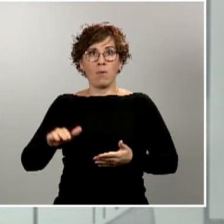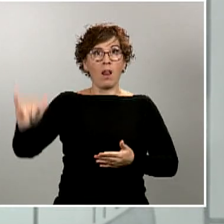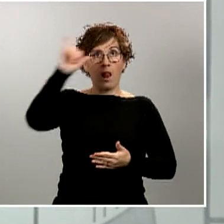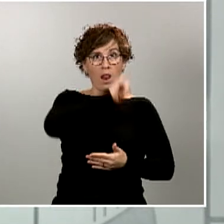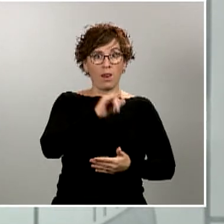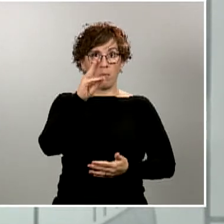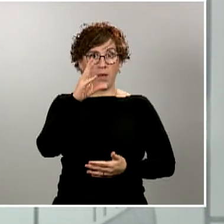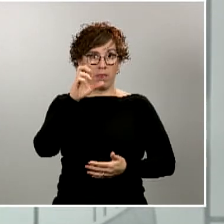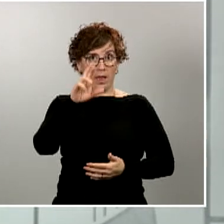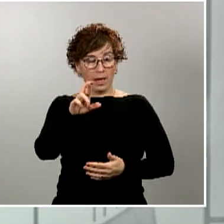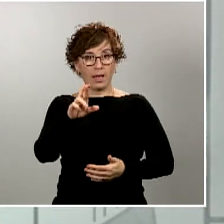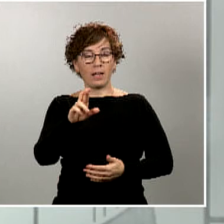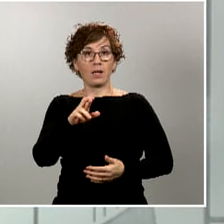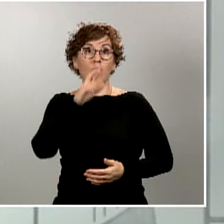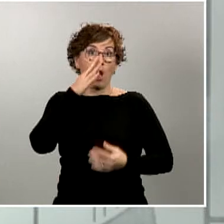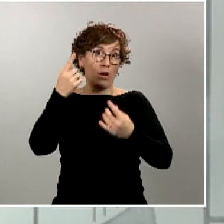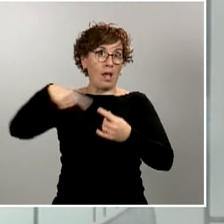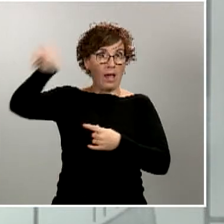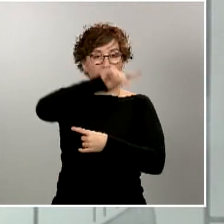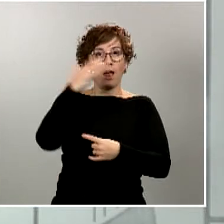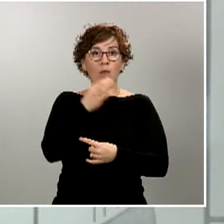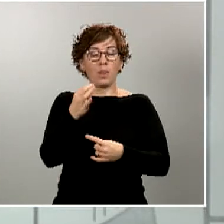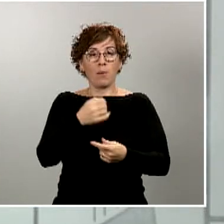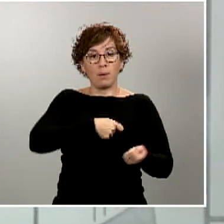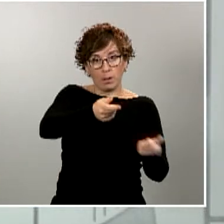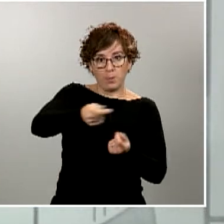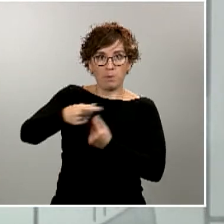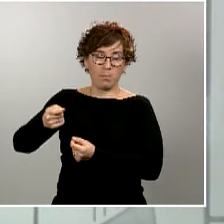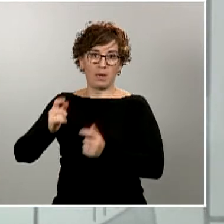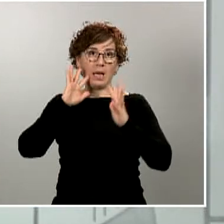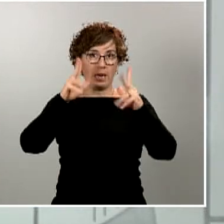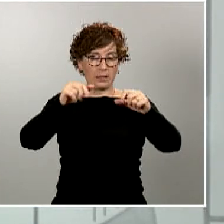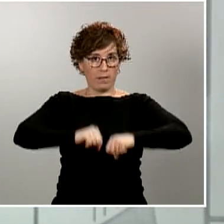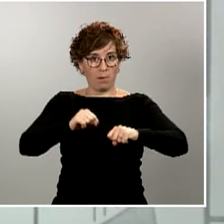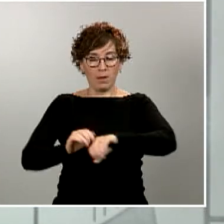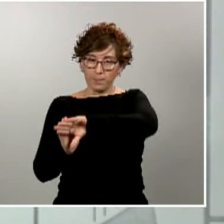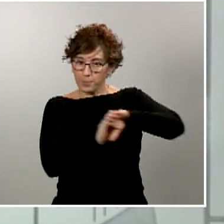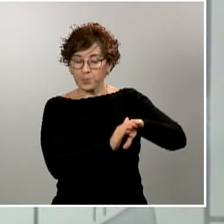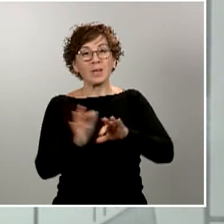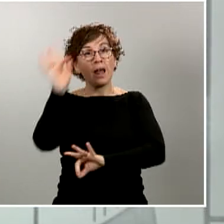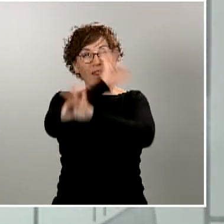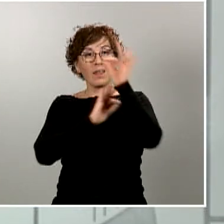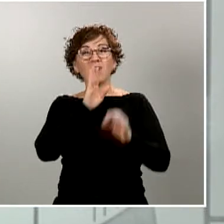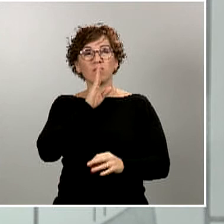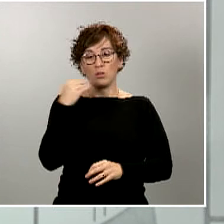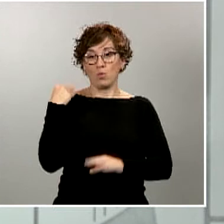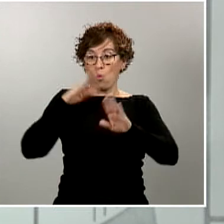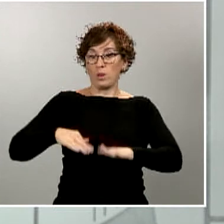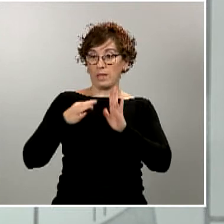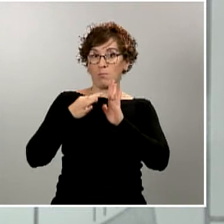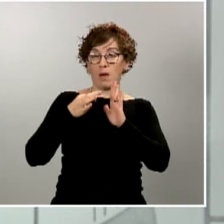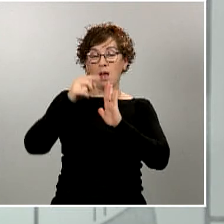que desplegar los test en estas residencias de mayores. Respecto a los datos, también la última orden que dictamos en materia de residencia de